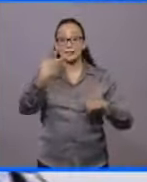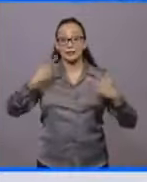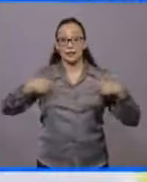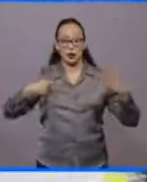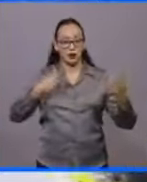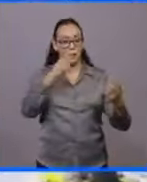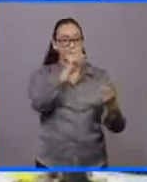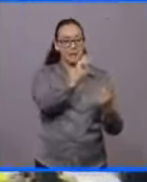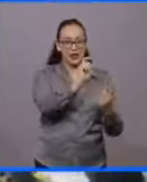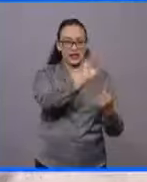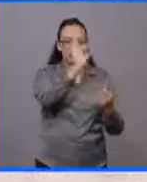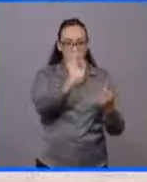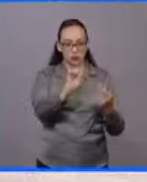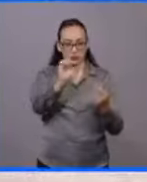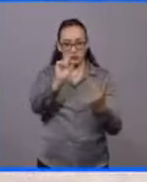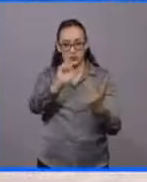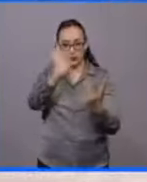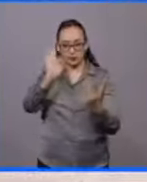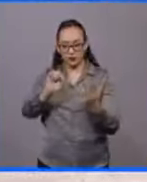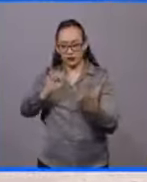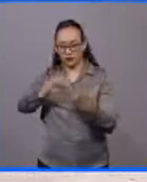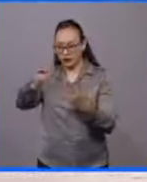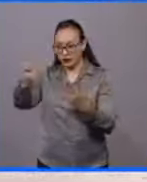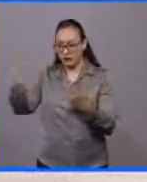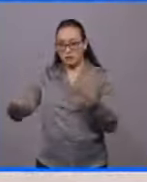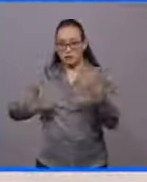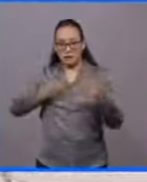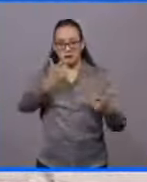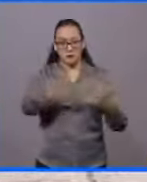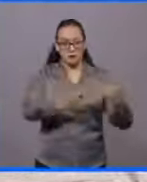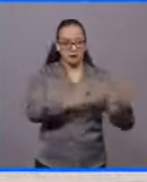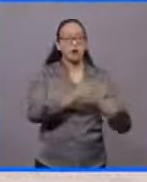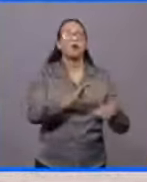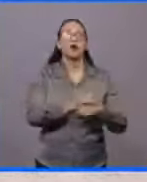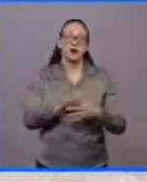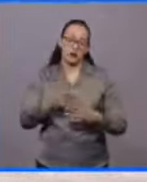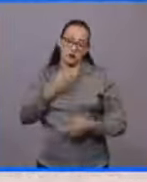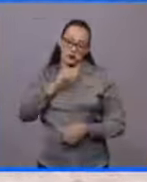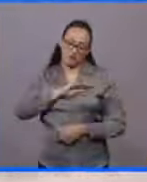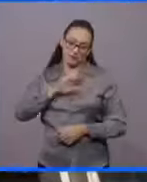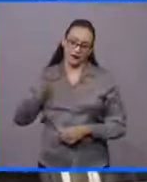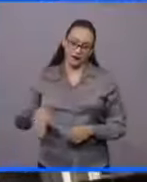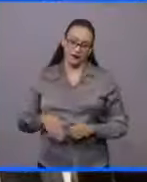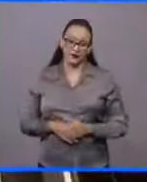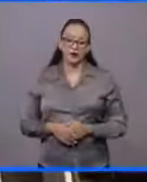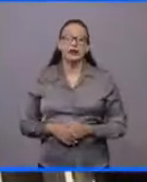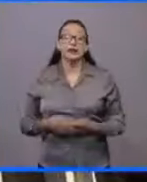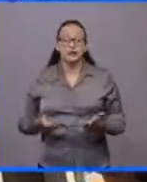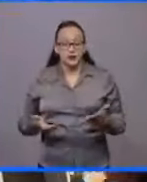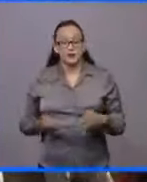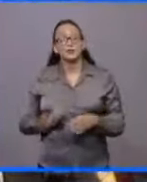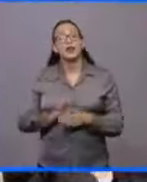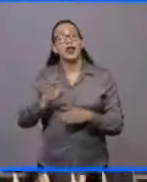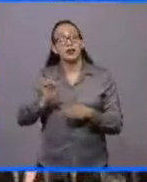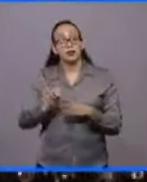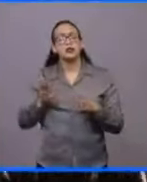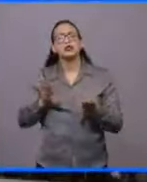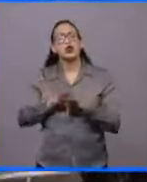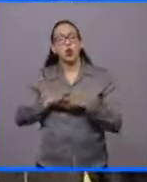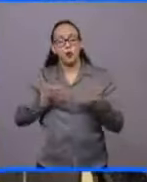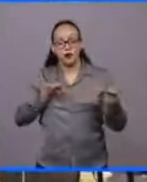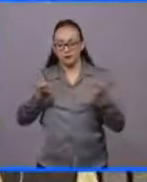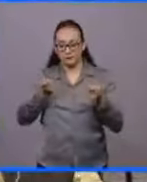personas un 20% de los derechos laborales generados por el extinto trabajador. Esto es, se distribuyeron